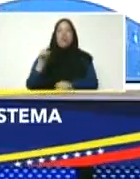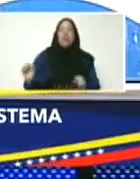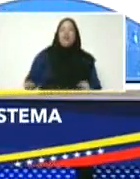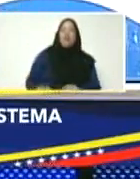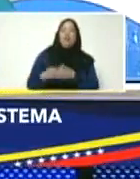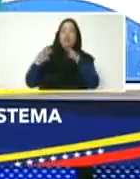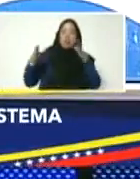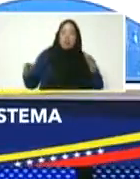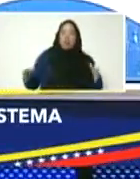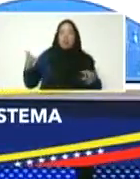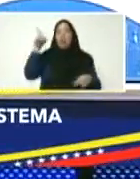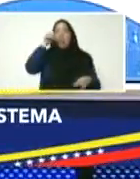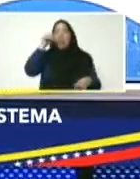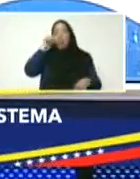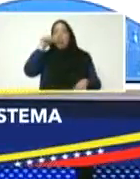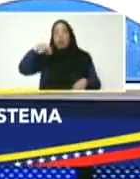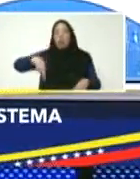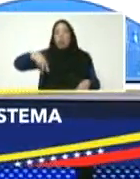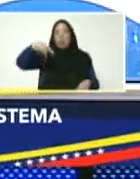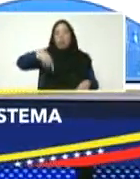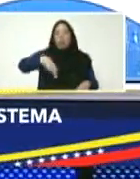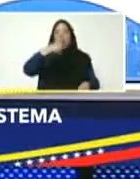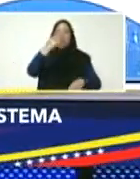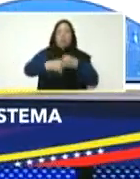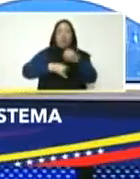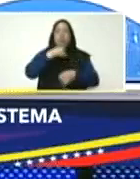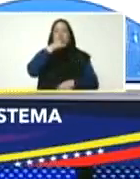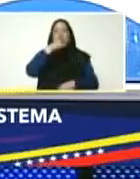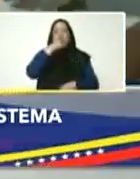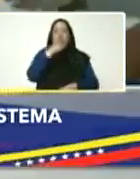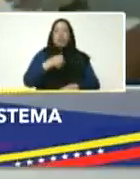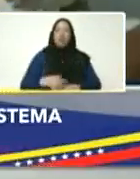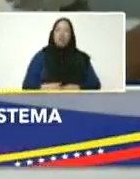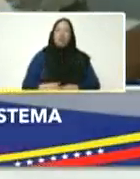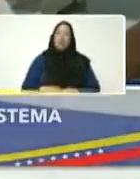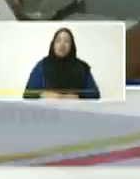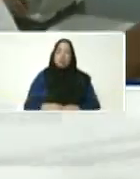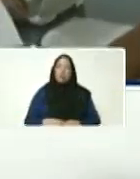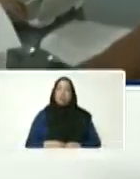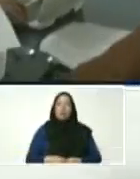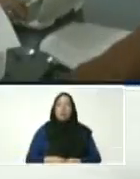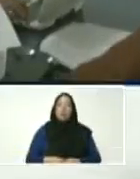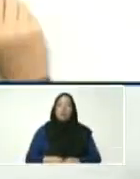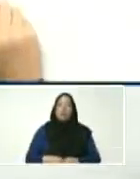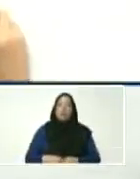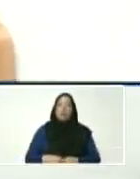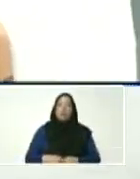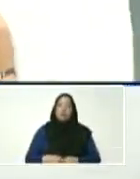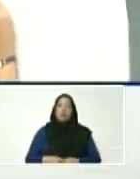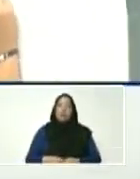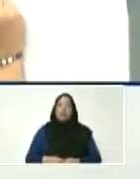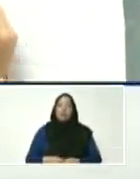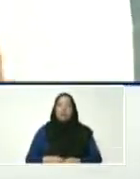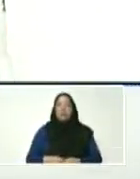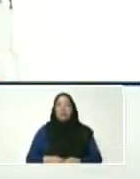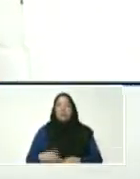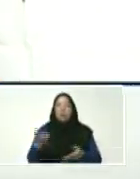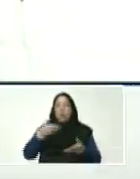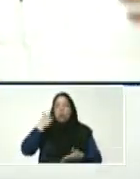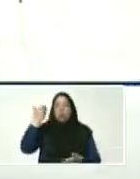gigantesca, del hombre de a pie, de la gente de a pie, del que toca la puerta, del que comparte una